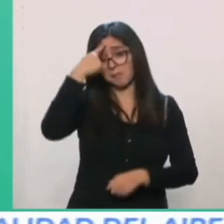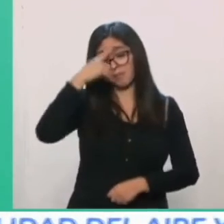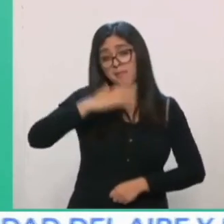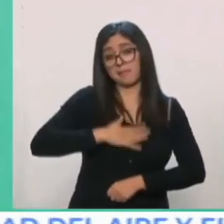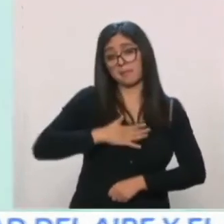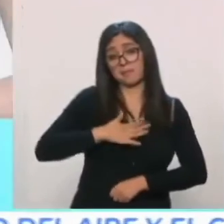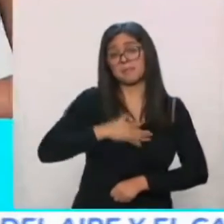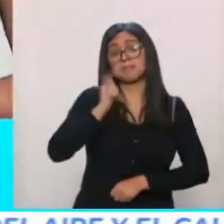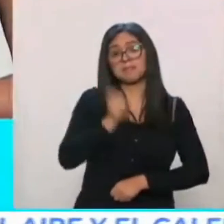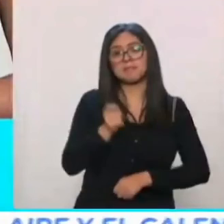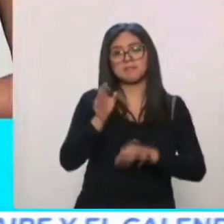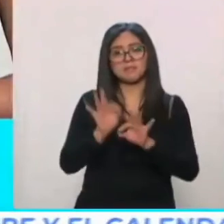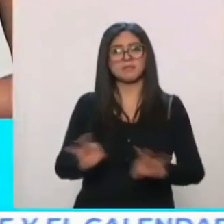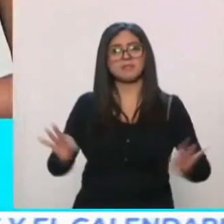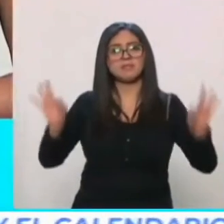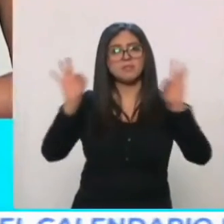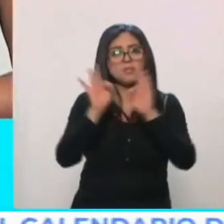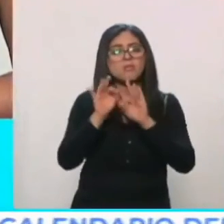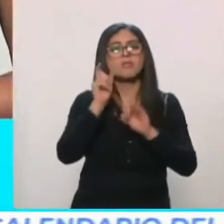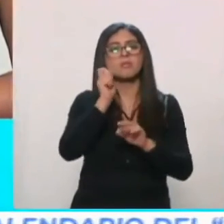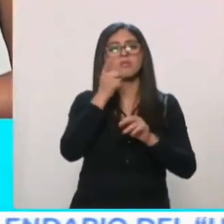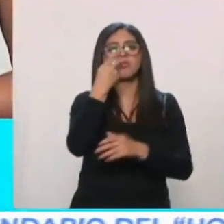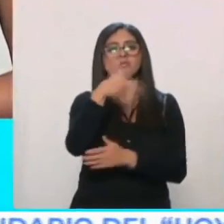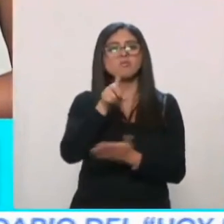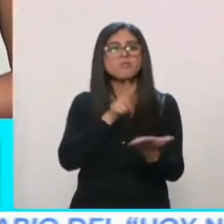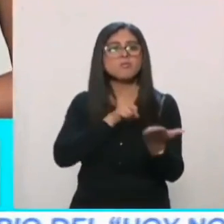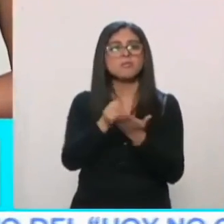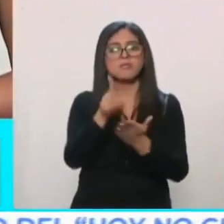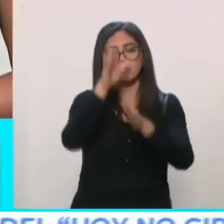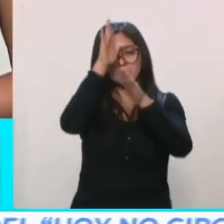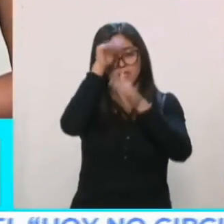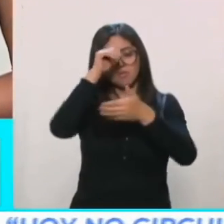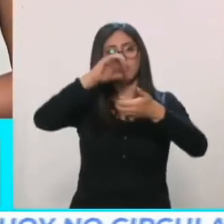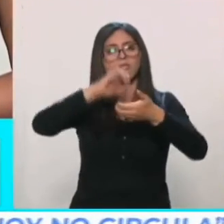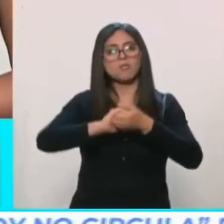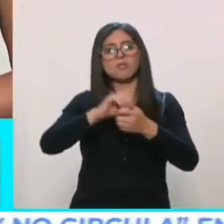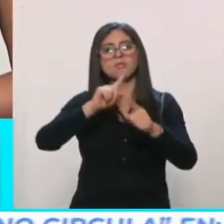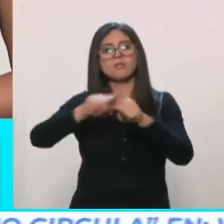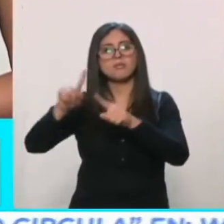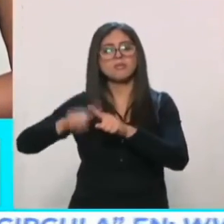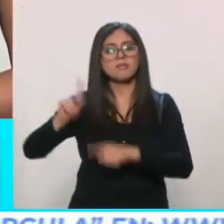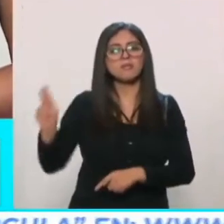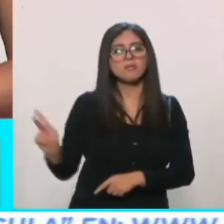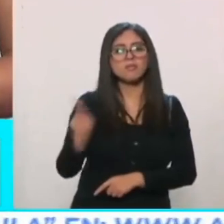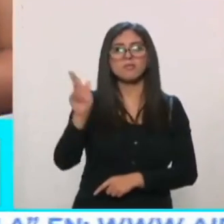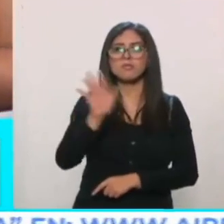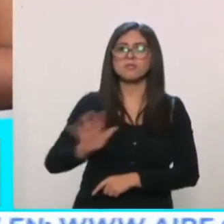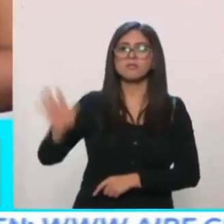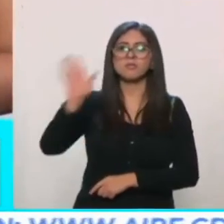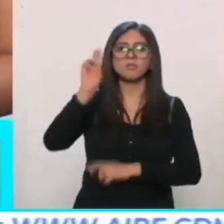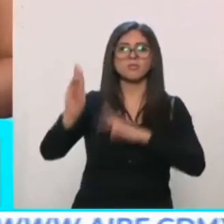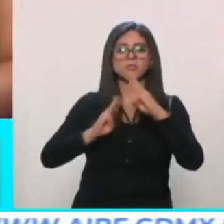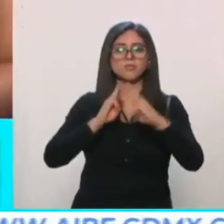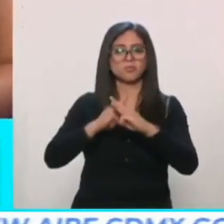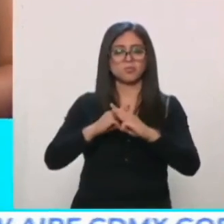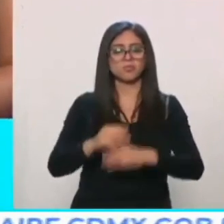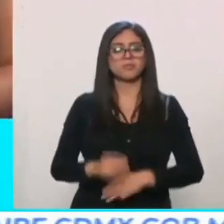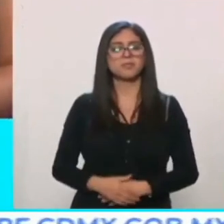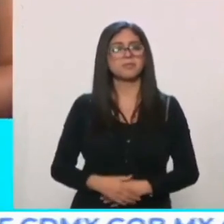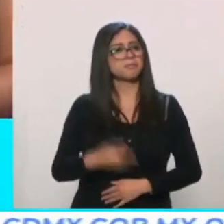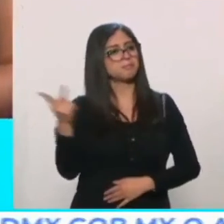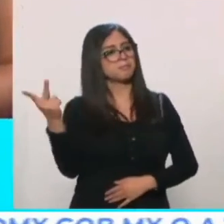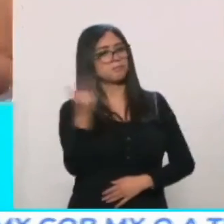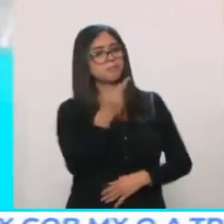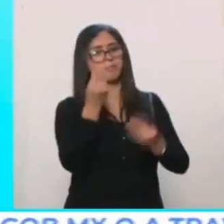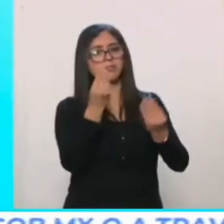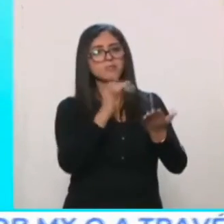parece también más importante, los derechos fraternales entre los pueblos del mundo. Pues les agradecemos a ambos, secretario de